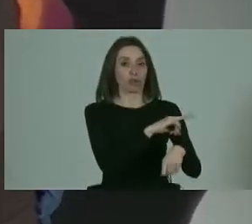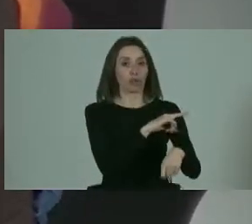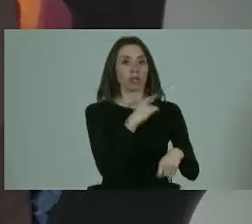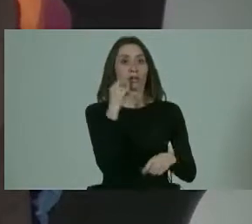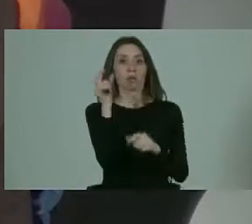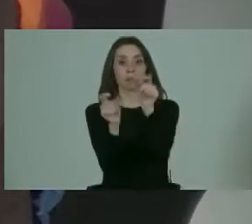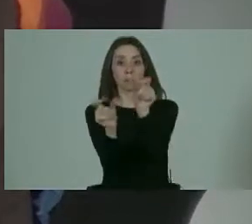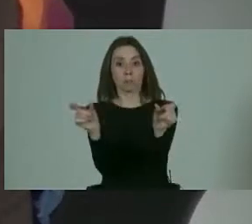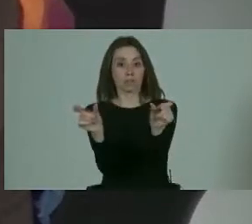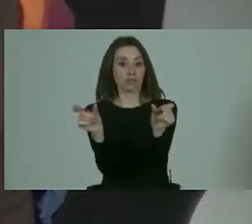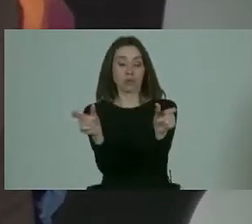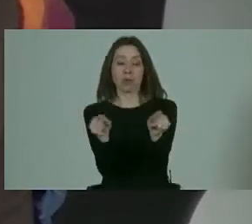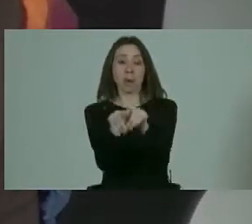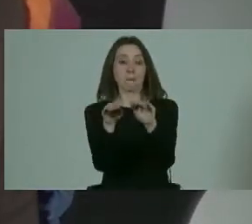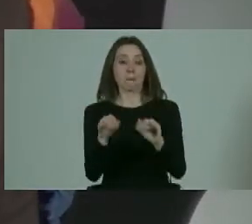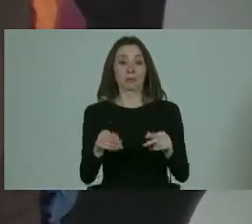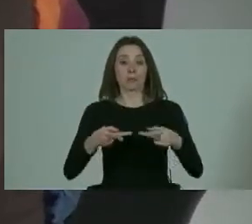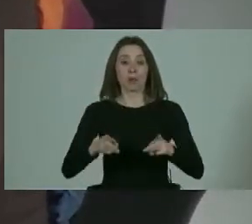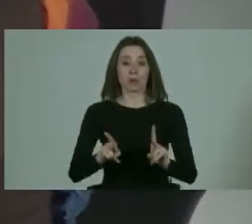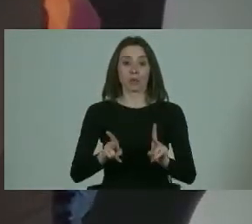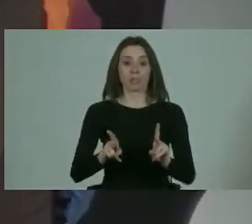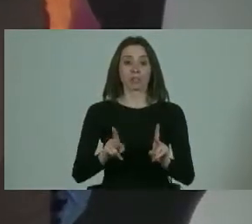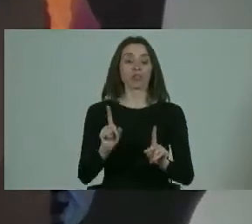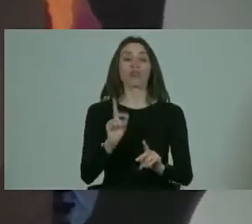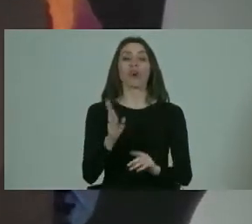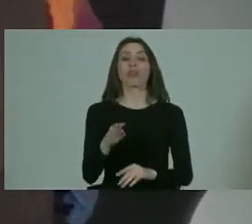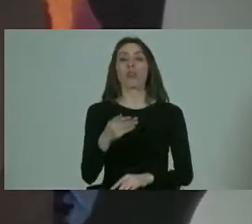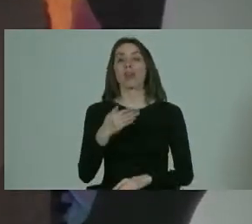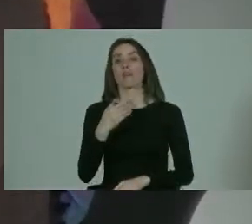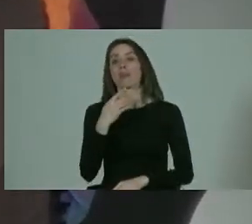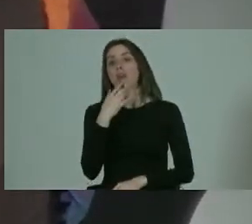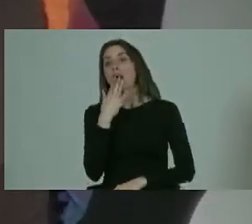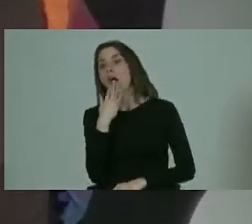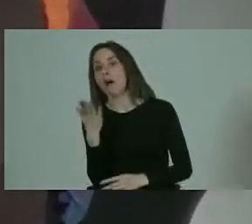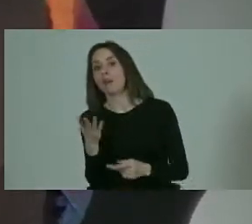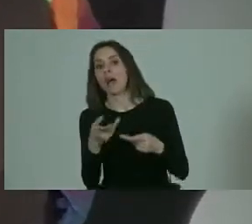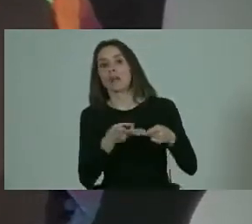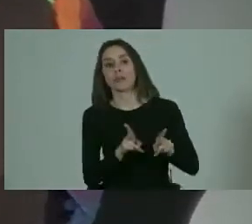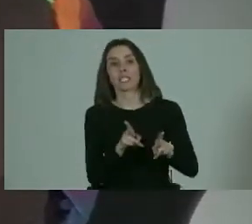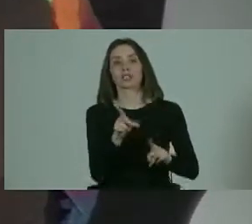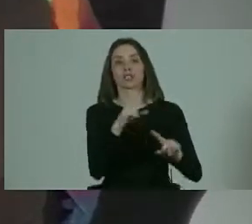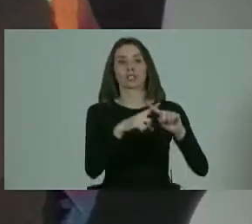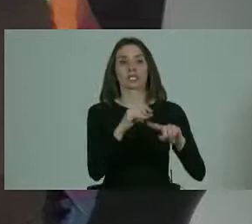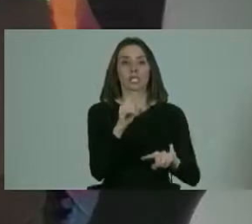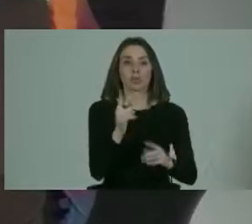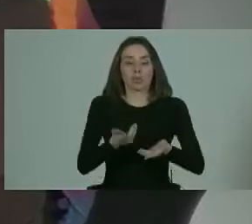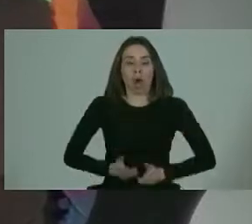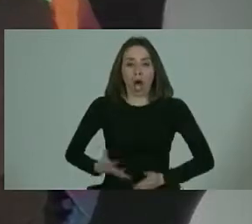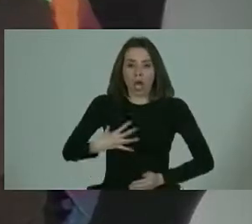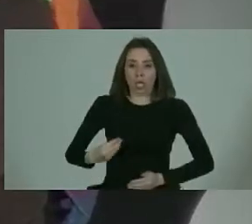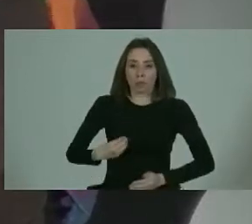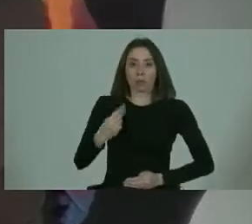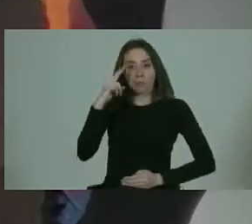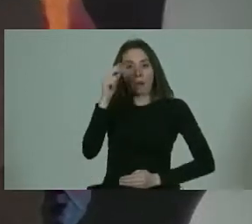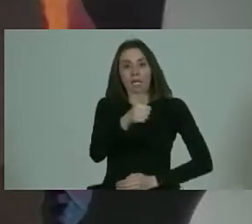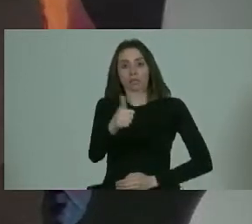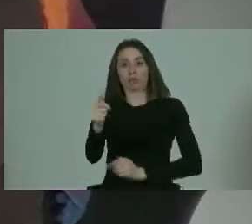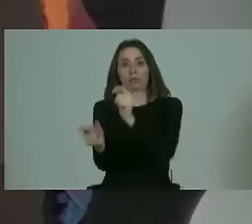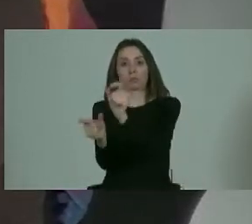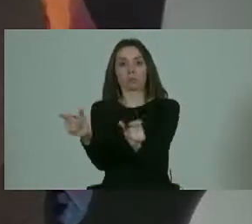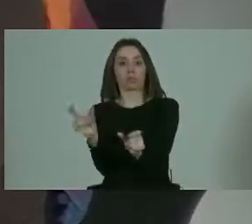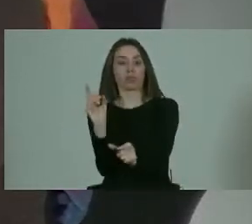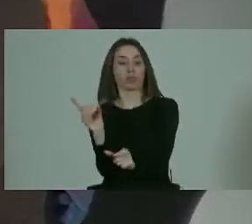personas tiene los mismos derechos verdad podríamos estar hablando de derechos sexuales reproductivos especialmente considerados para las personas en situación de